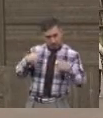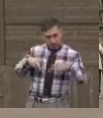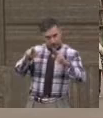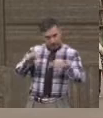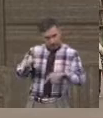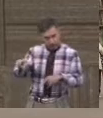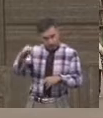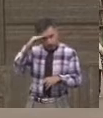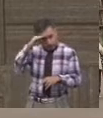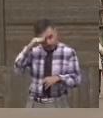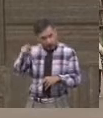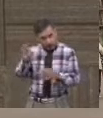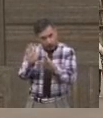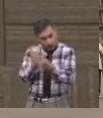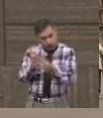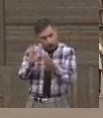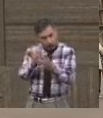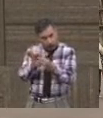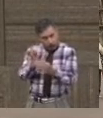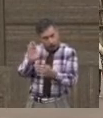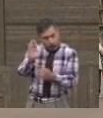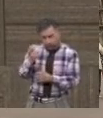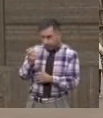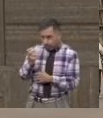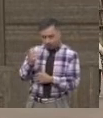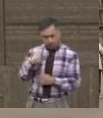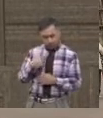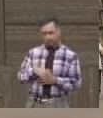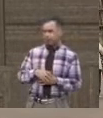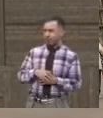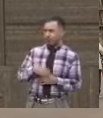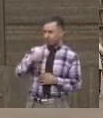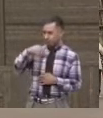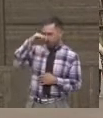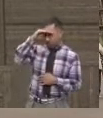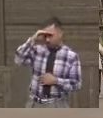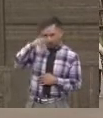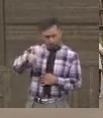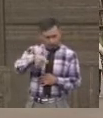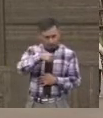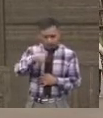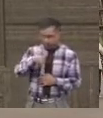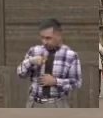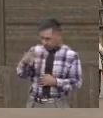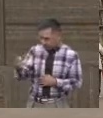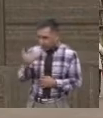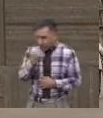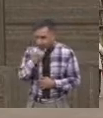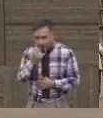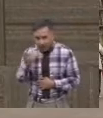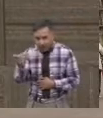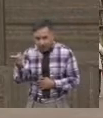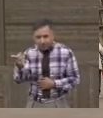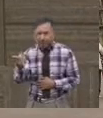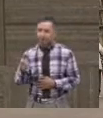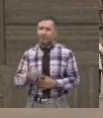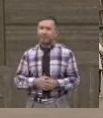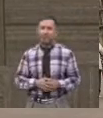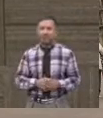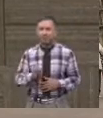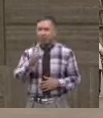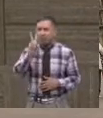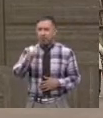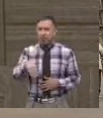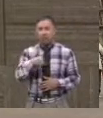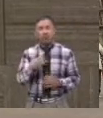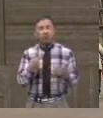escuchar su intervención, pareciera que le debemos una disculpa nosotros a ellos. De verdad, el cinismo en